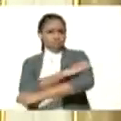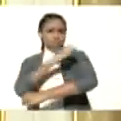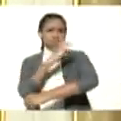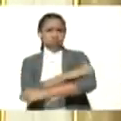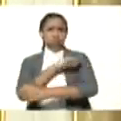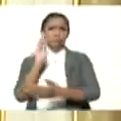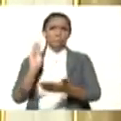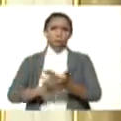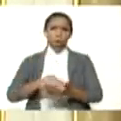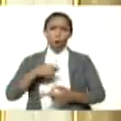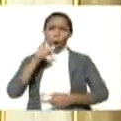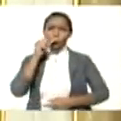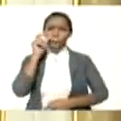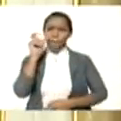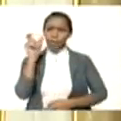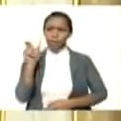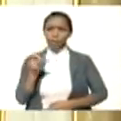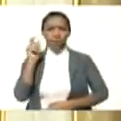era una posición